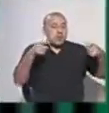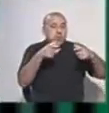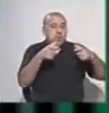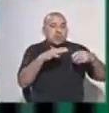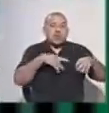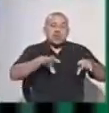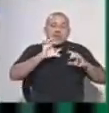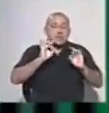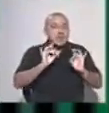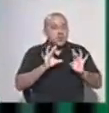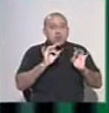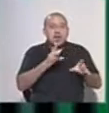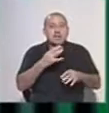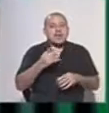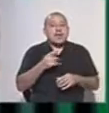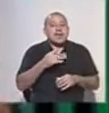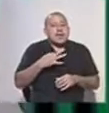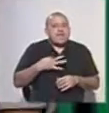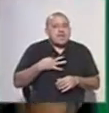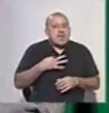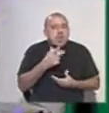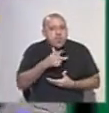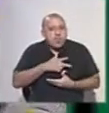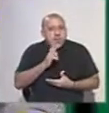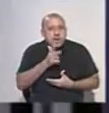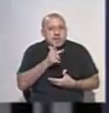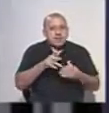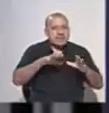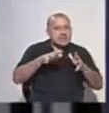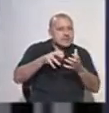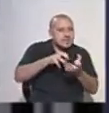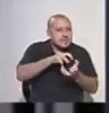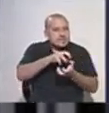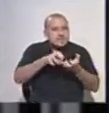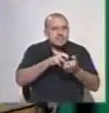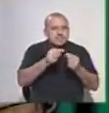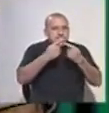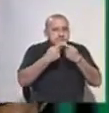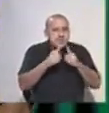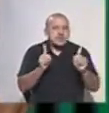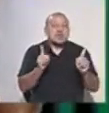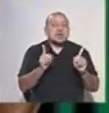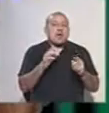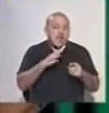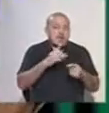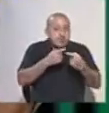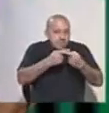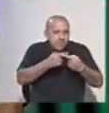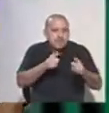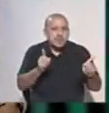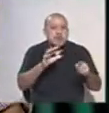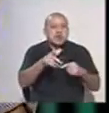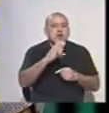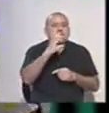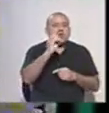vida humana empieza a tener sus diferencias, que bueno, que tuvieron, la contrafasa tuvo